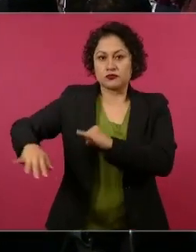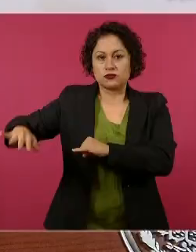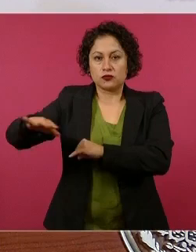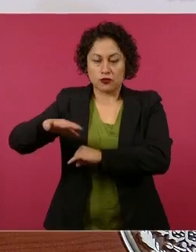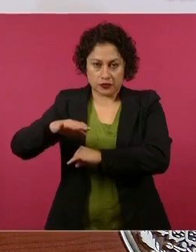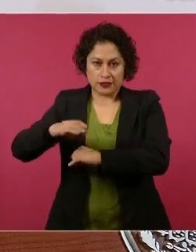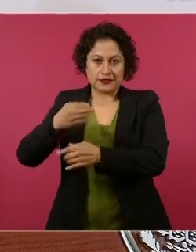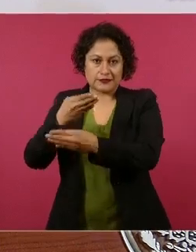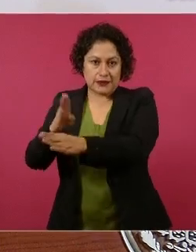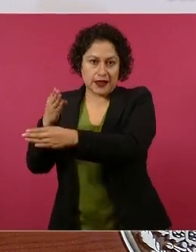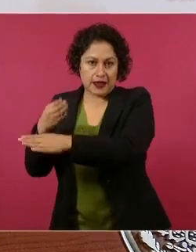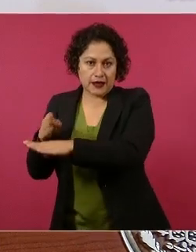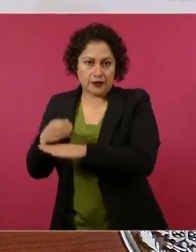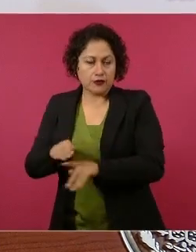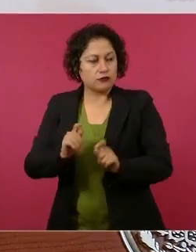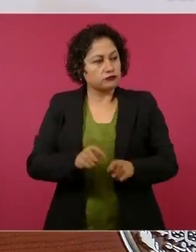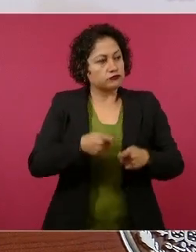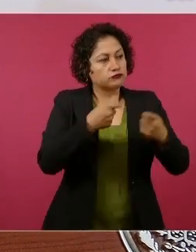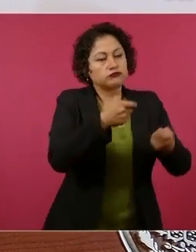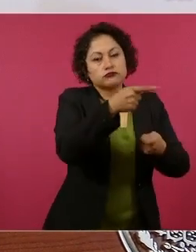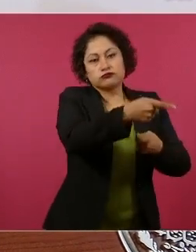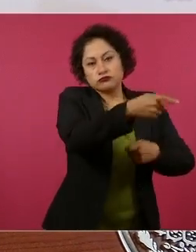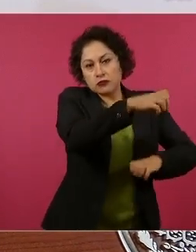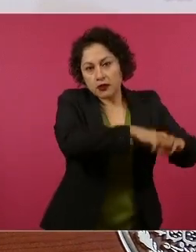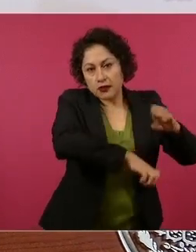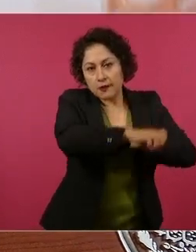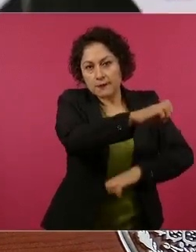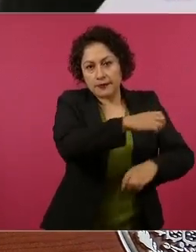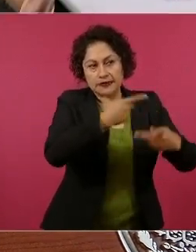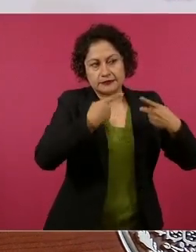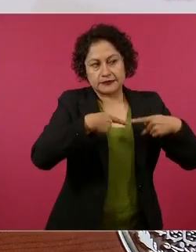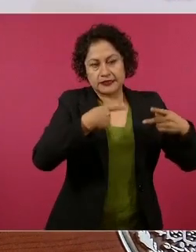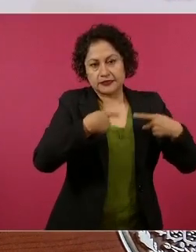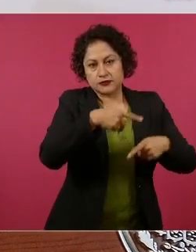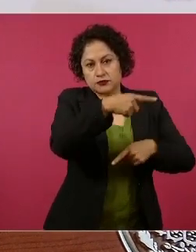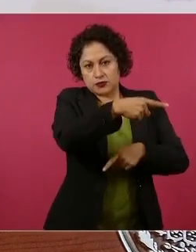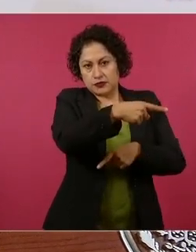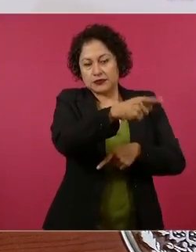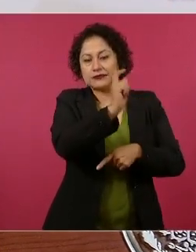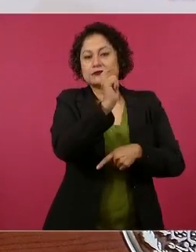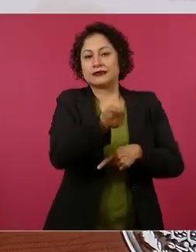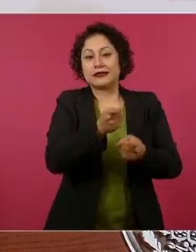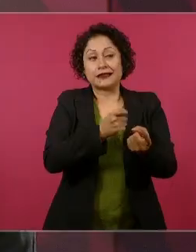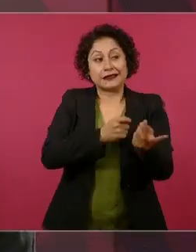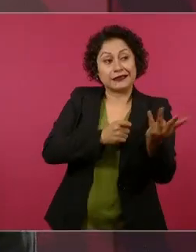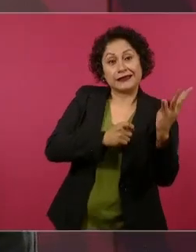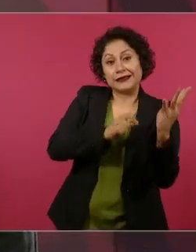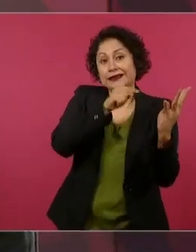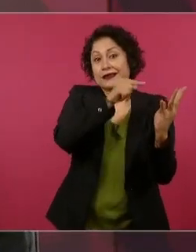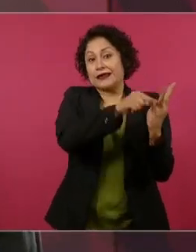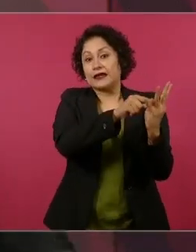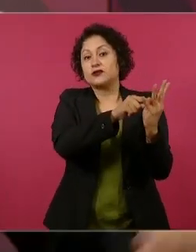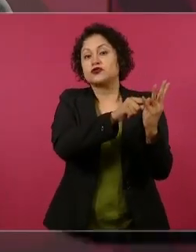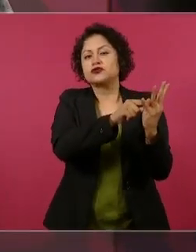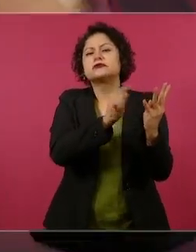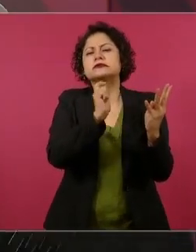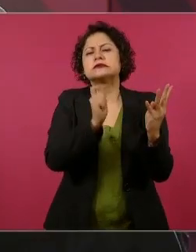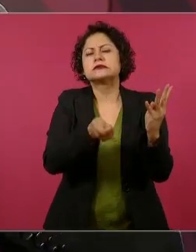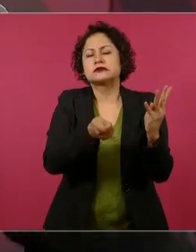pudo haber excepciones, se entregaron a los allegados a Salinas.